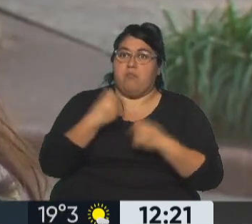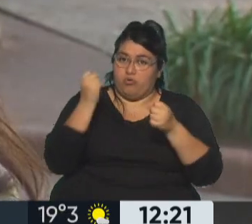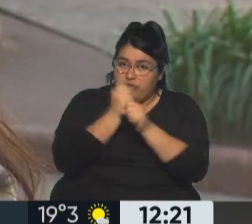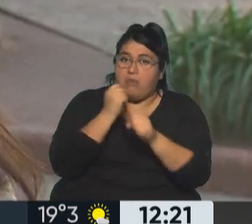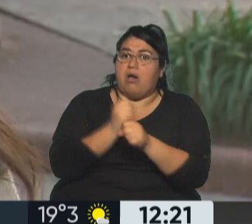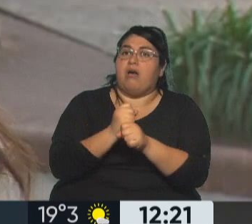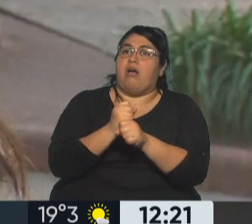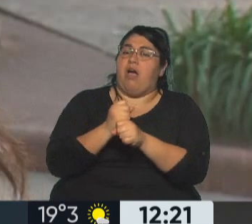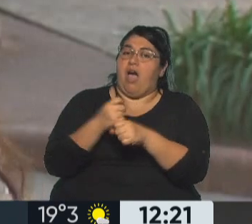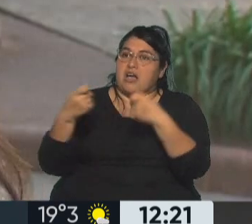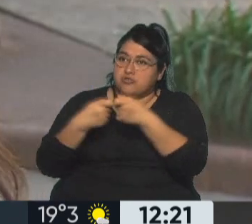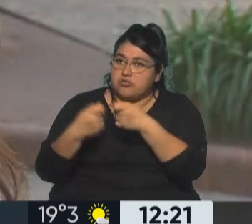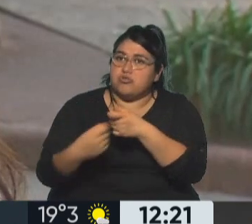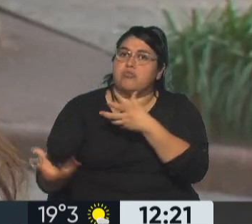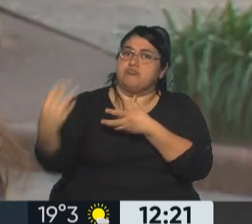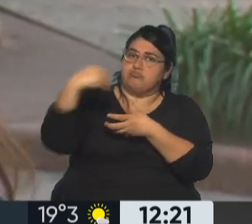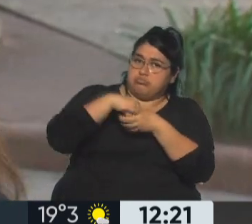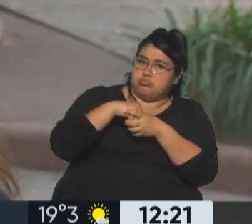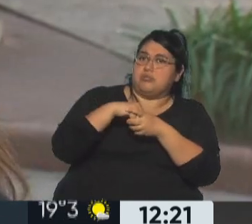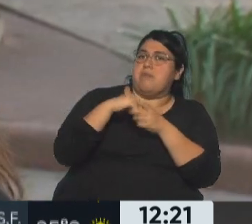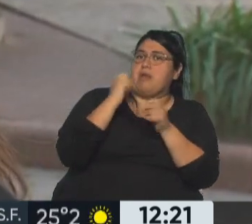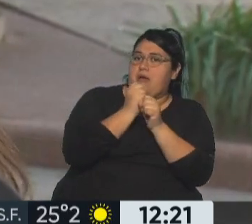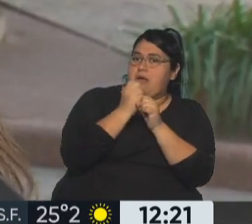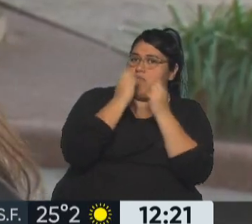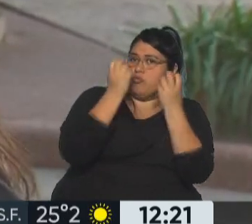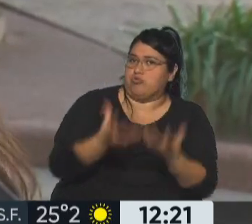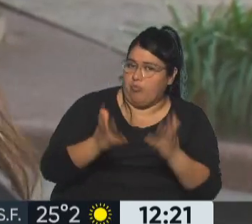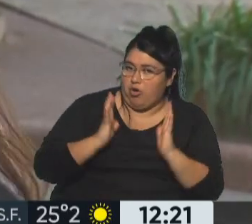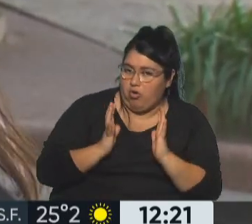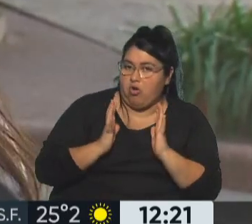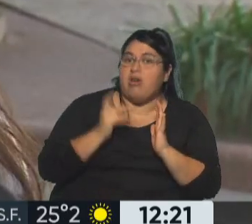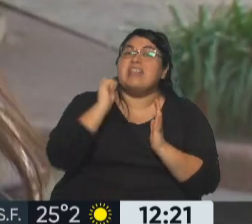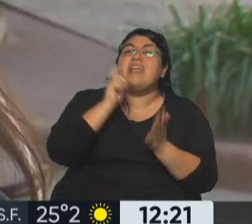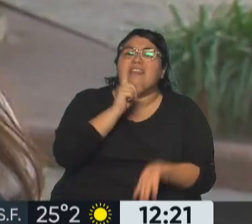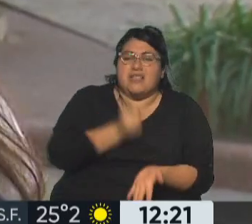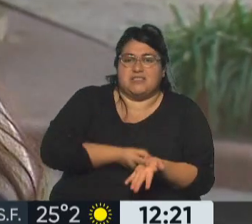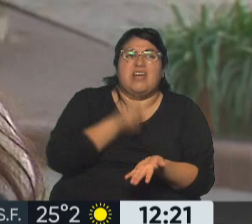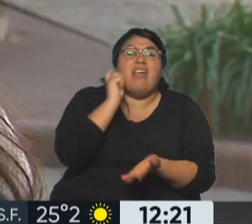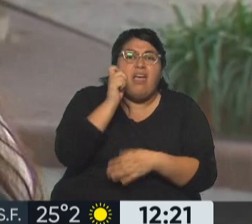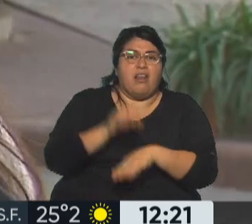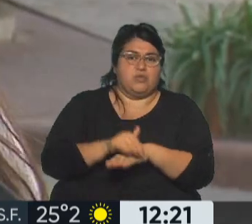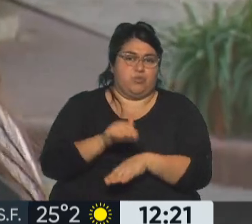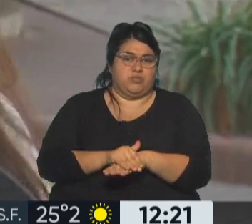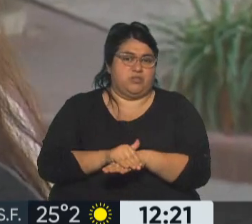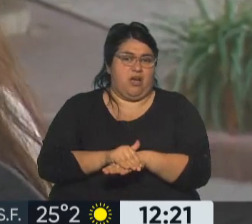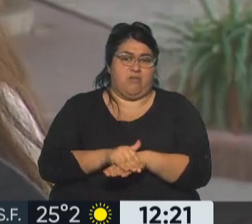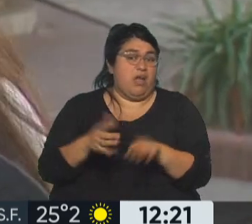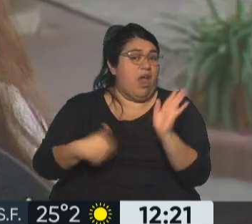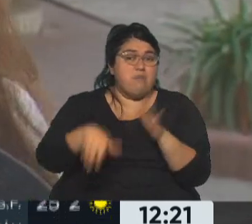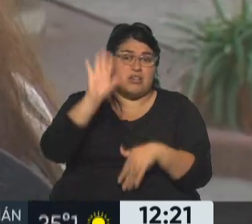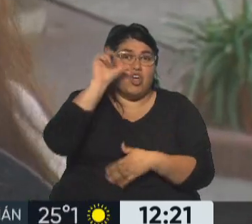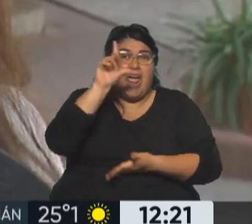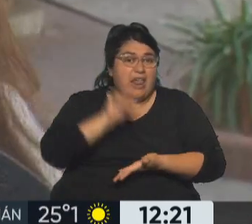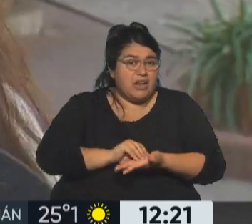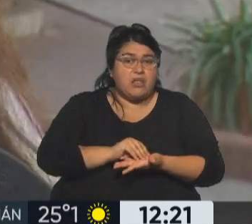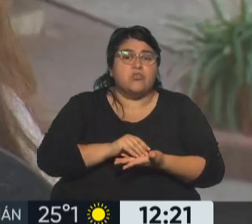y exigiéndonos el mejor de nuestros trabajos, ¿cuál es la definición política o quiénes son los responsables? Bueno, es muy simple, la mayoría en esta legislatura la